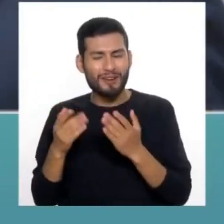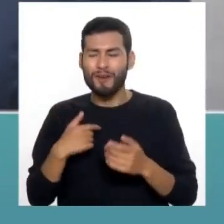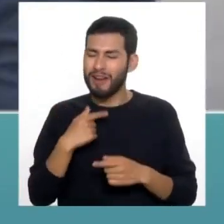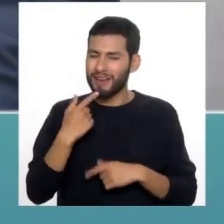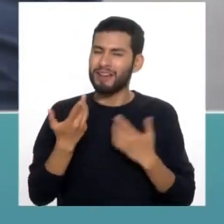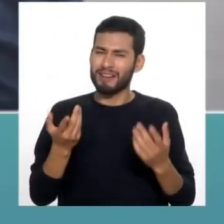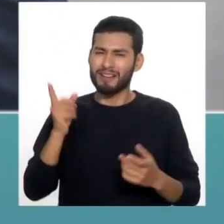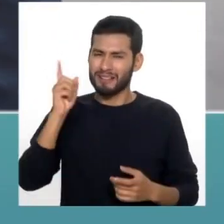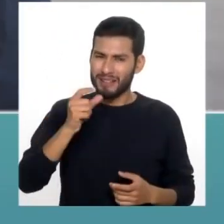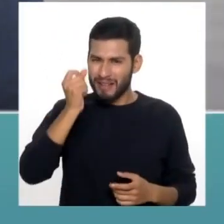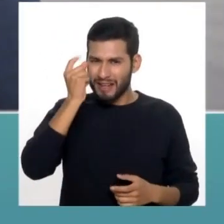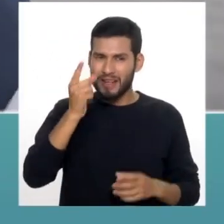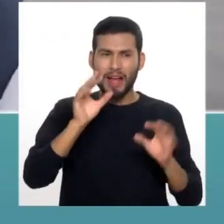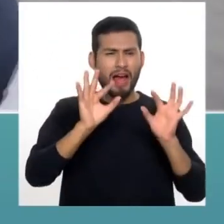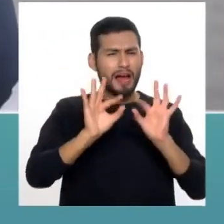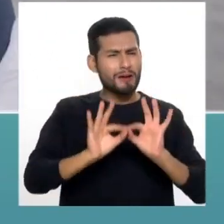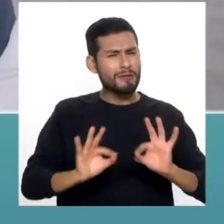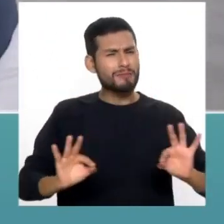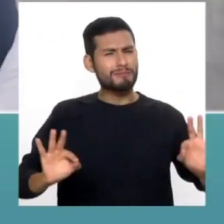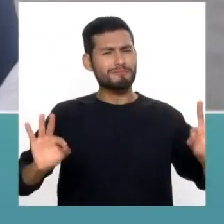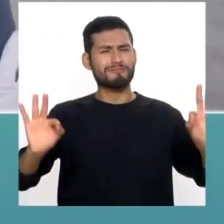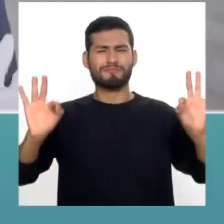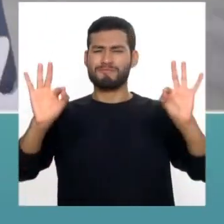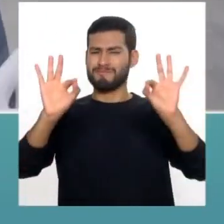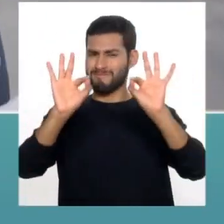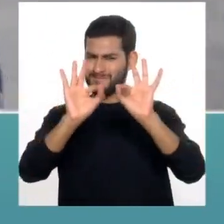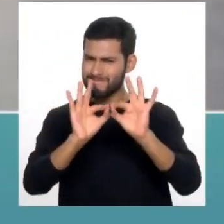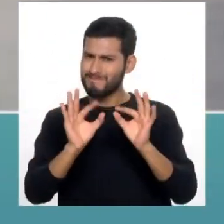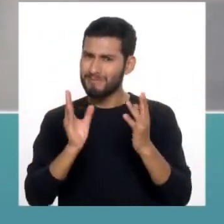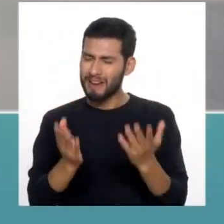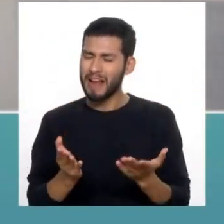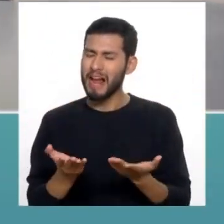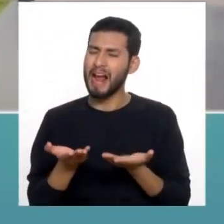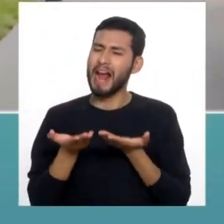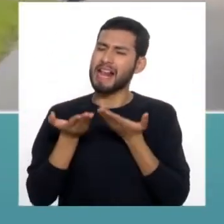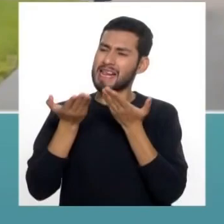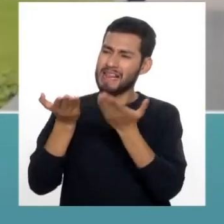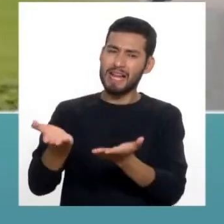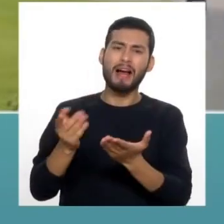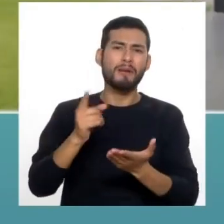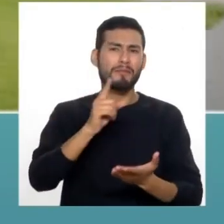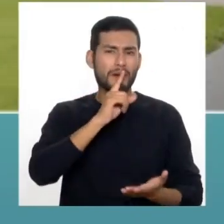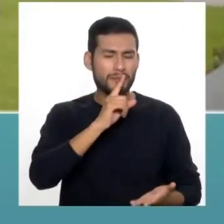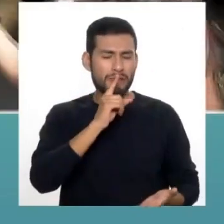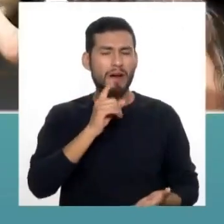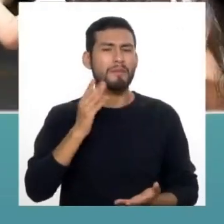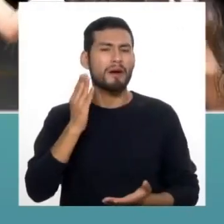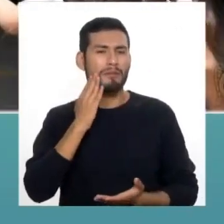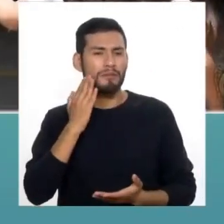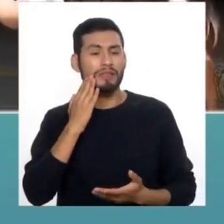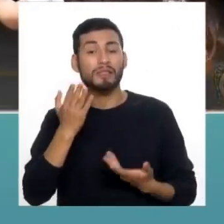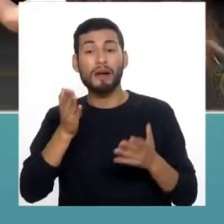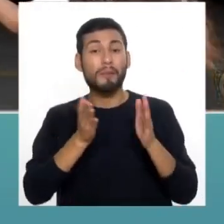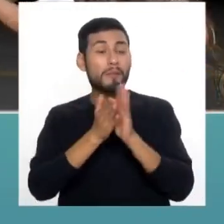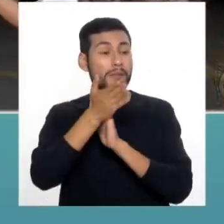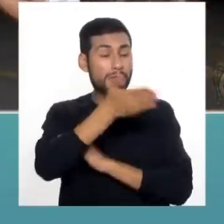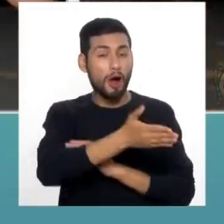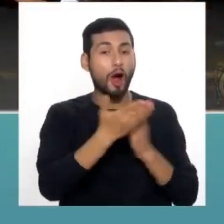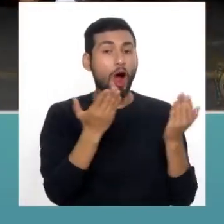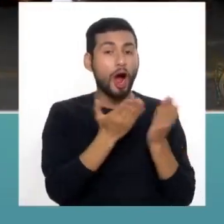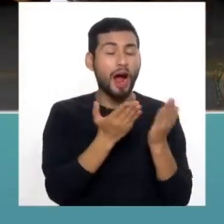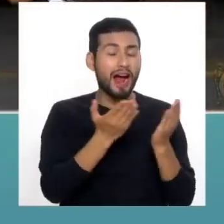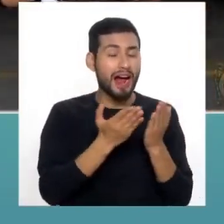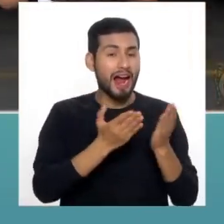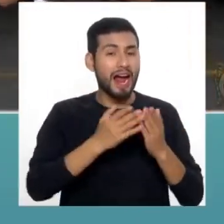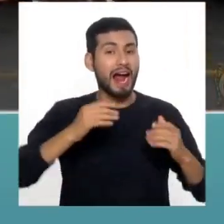Hay que entender la importancia que tiene el darle permiso a los padres, a las madres para las actuaciones de sus hijos. Es